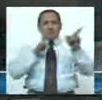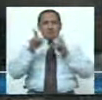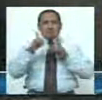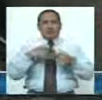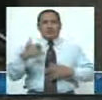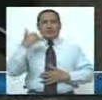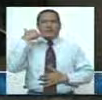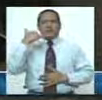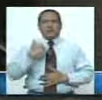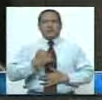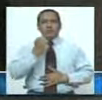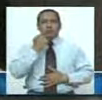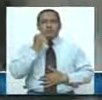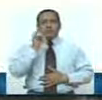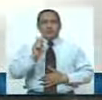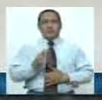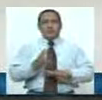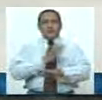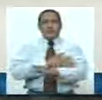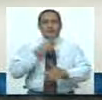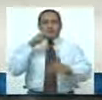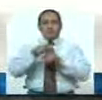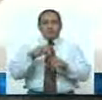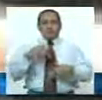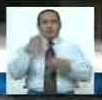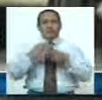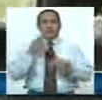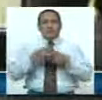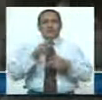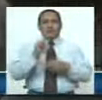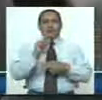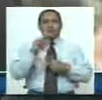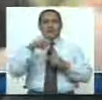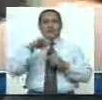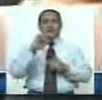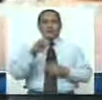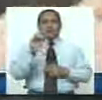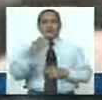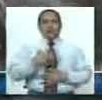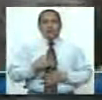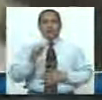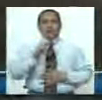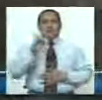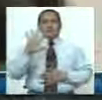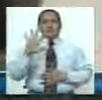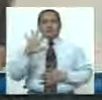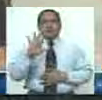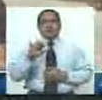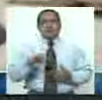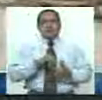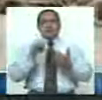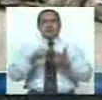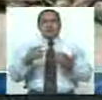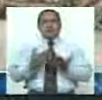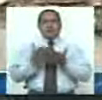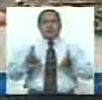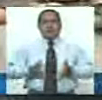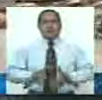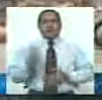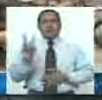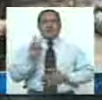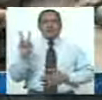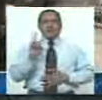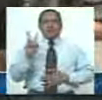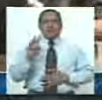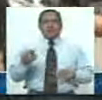teléfonos. Uno de los sujetos ha sido identificado como Arturo Joel Ramírez, de 35 años de edad, de nacionalidad venezolana,